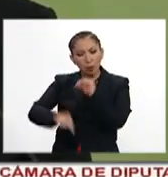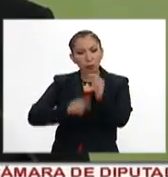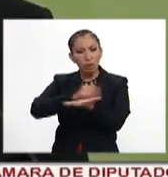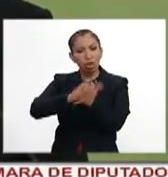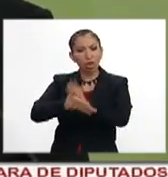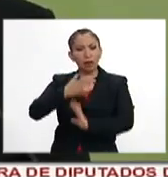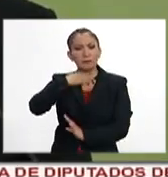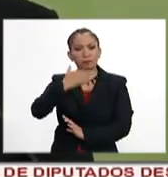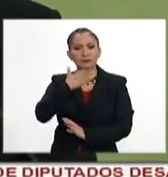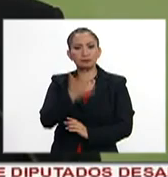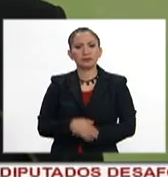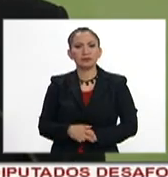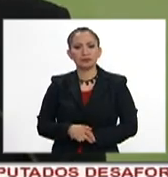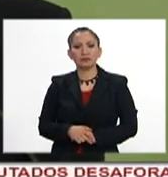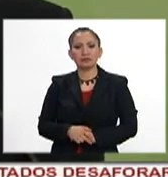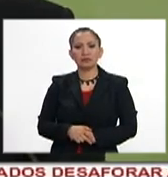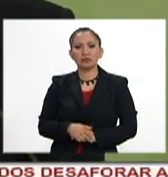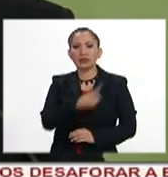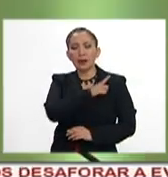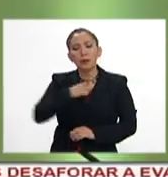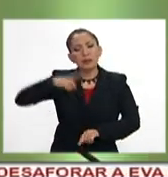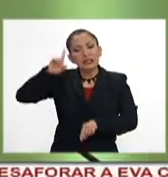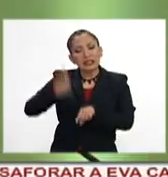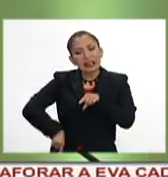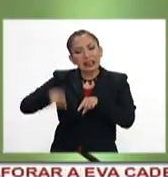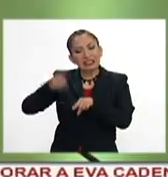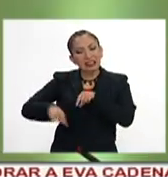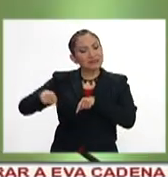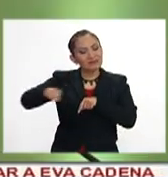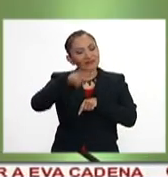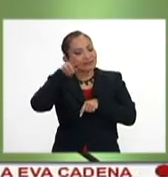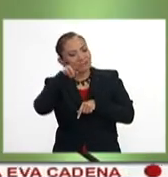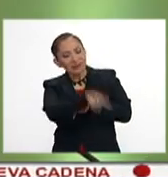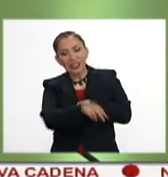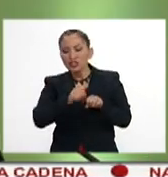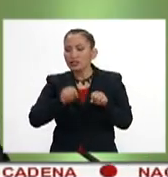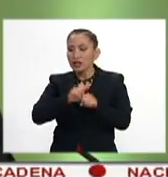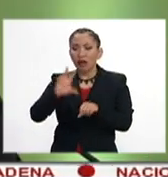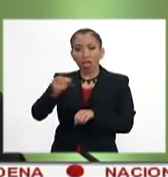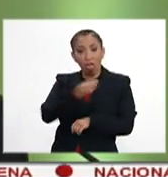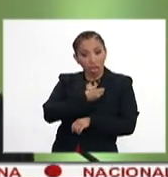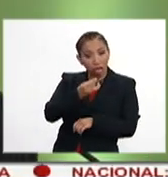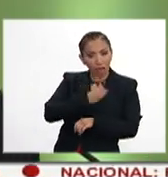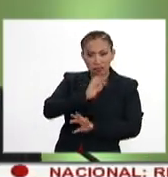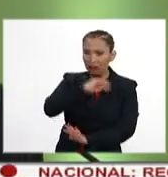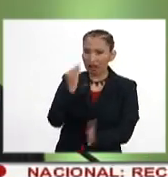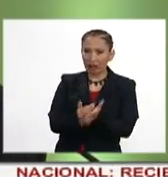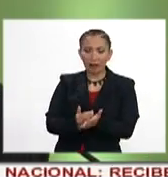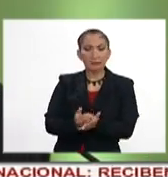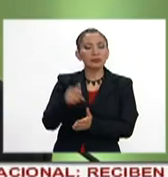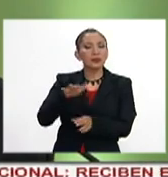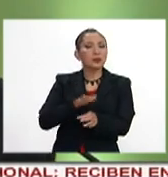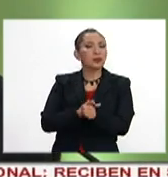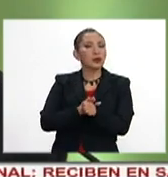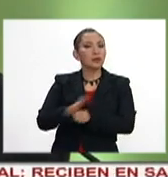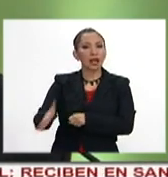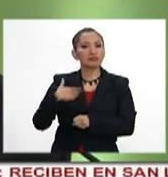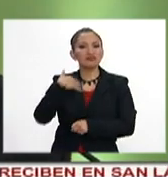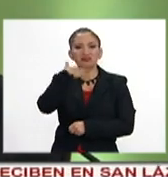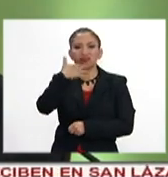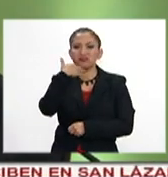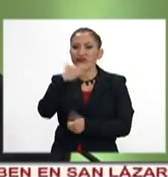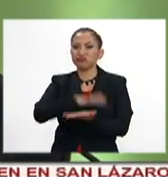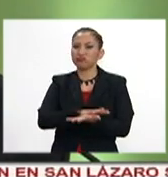corrupción. Ir desterrando lo que esta sociedad ya no tolera y permite más, que es la